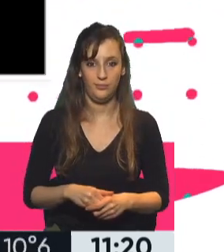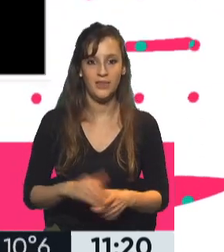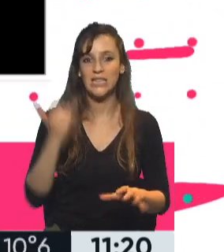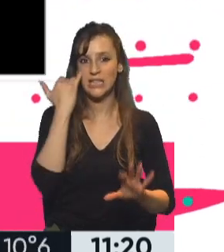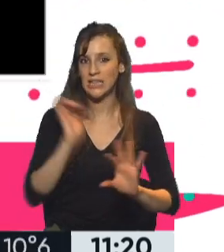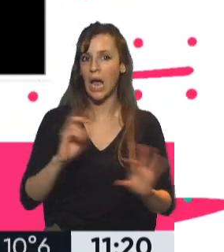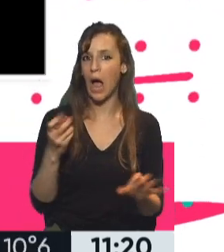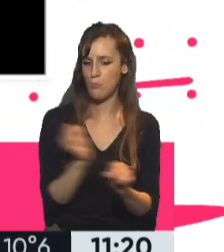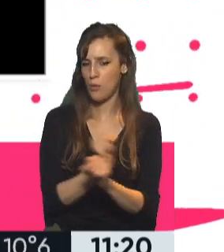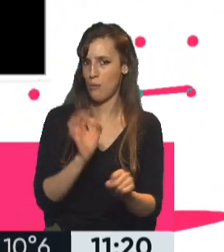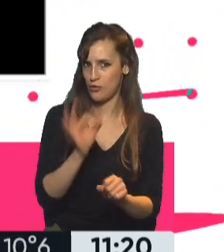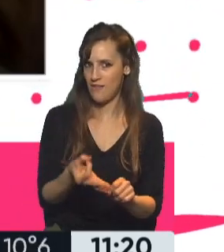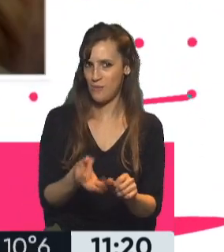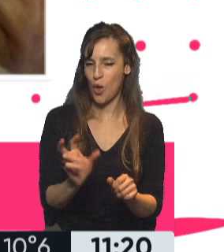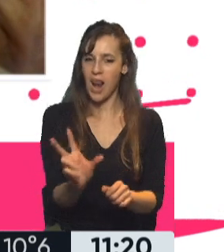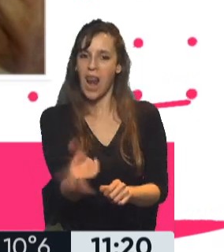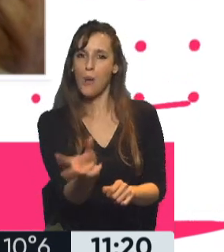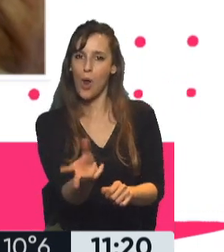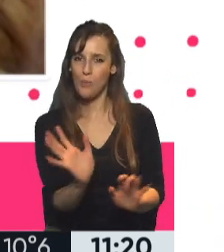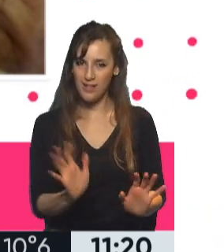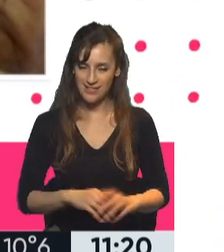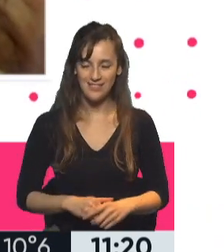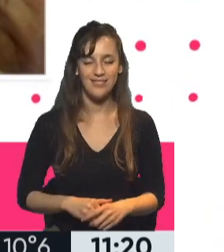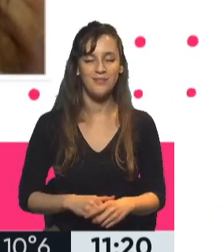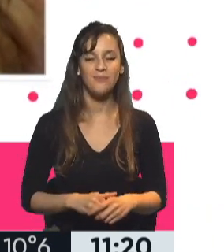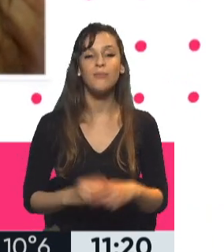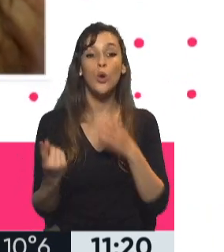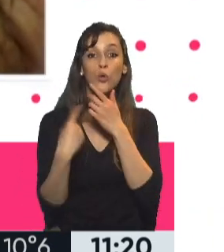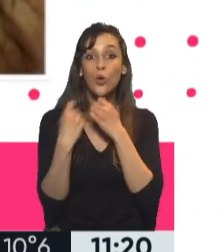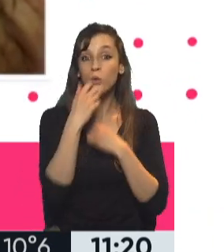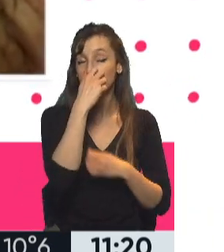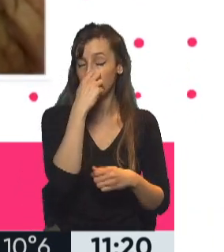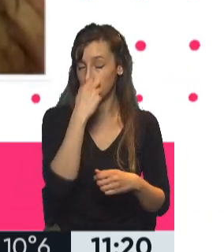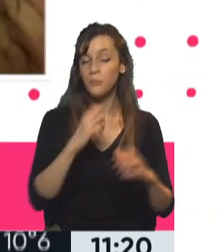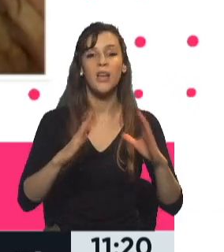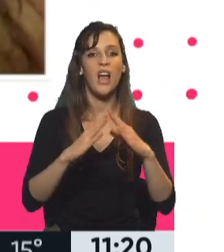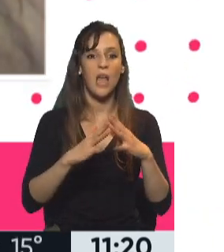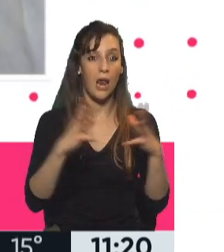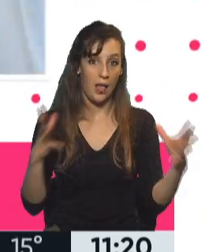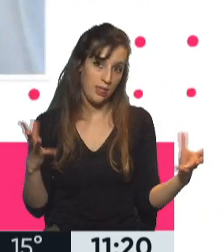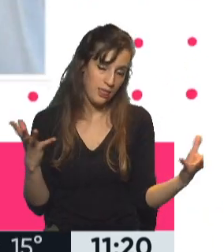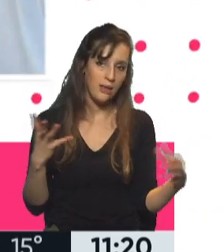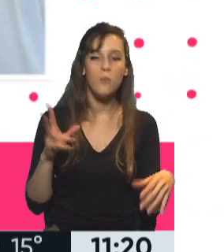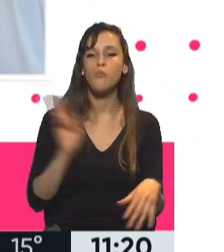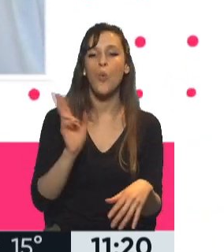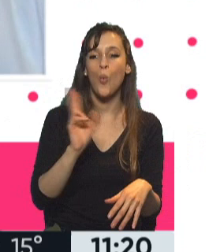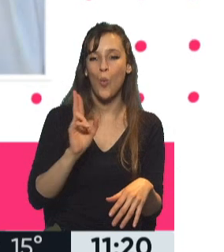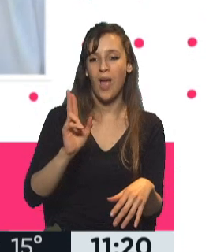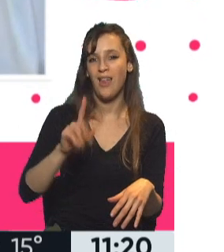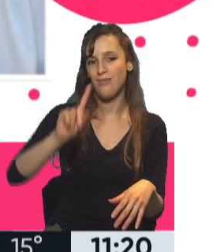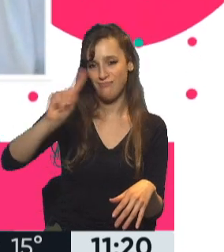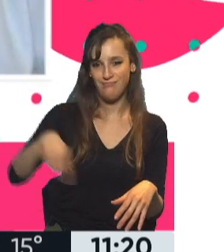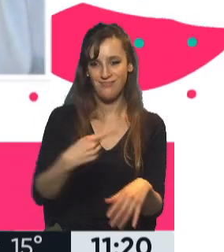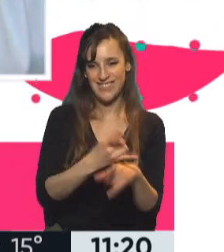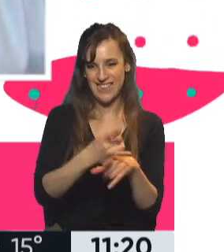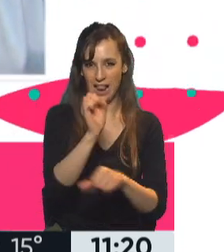Gaby, el primer día, ¿no? Bueno, tenemos, por supuesto, nosotros tenemos una casa grandina, asistente, que nos ayuda. Claro. Bueno, por supuesto, no vino en